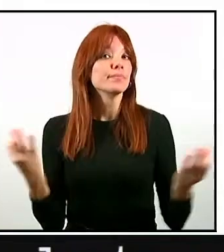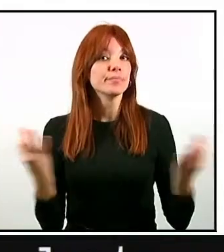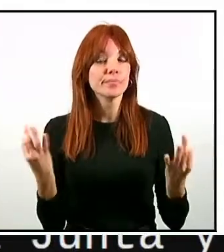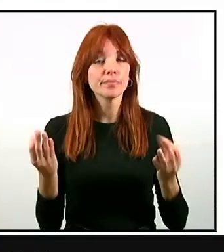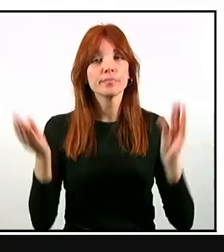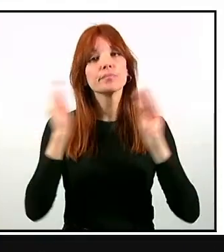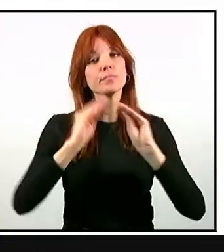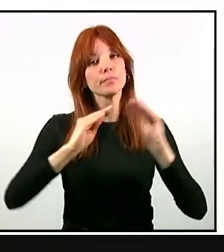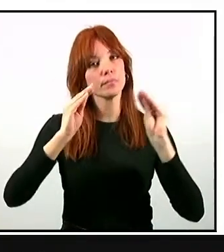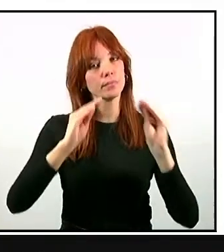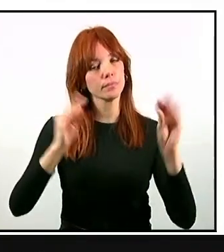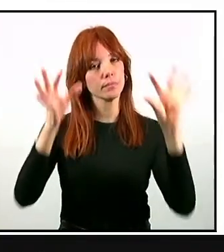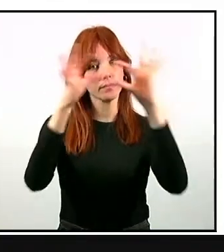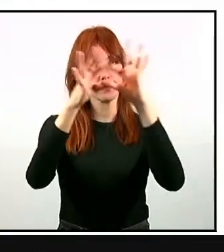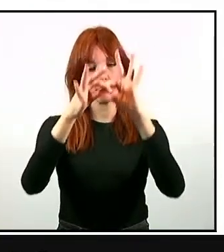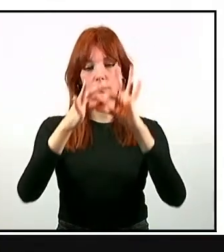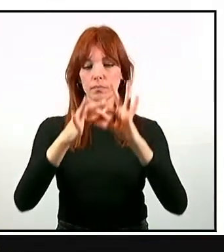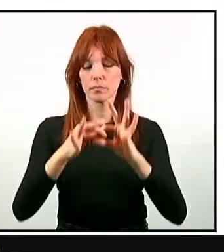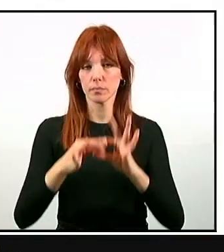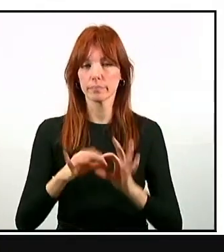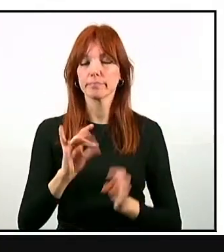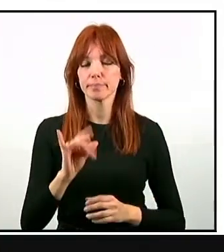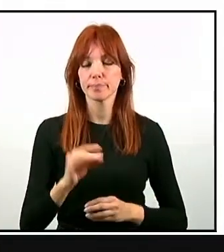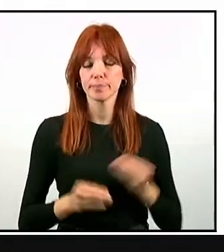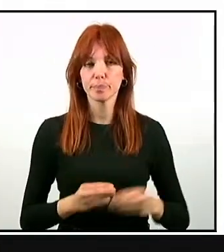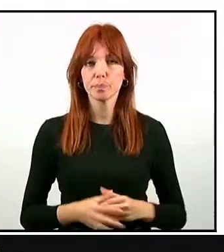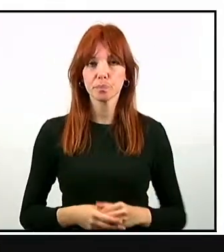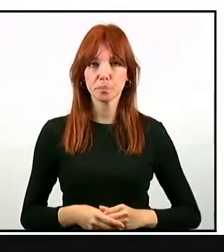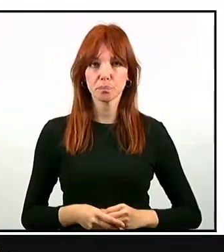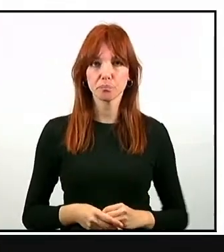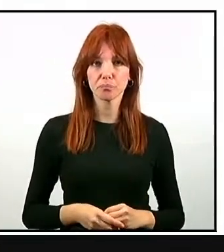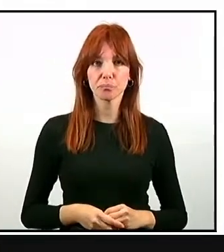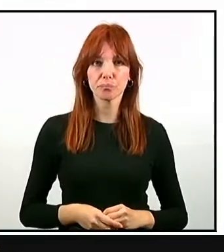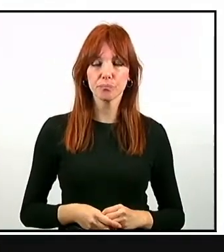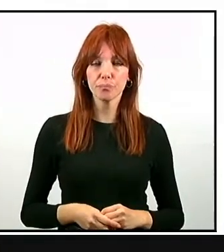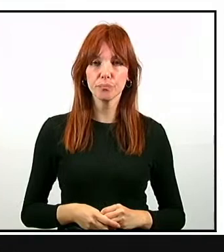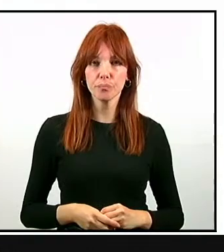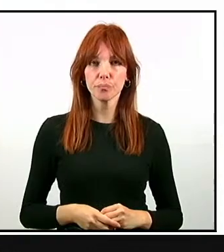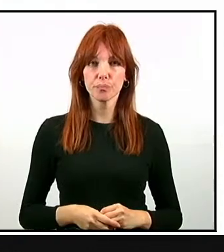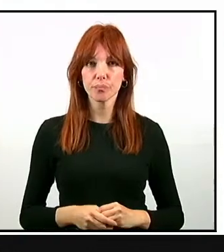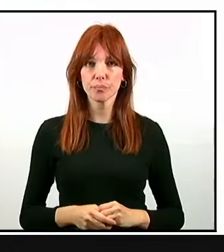formación a la carta para este tipo de empresas. ¿Más preguntas?